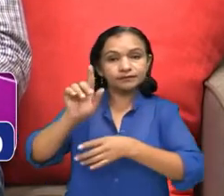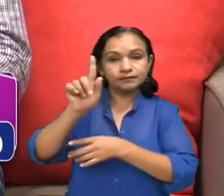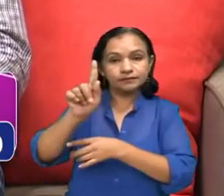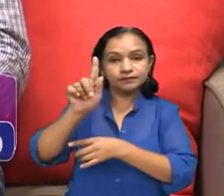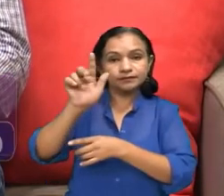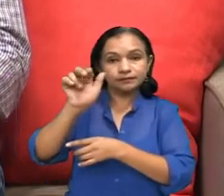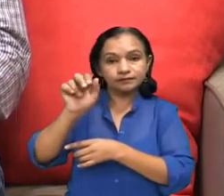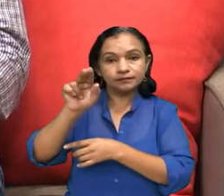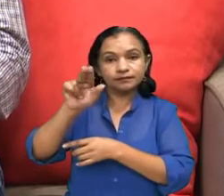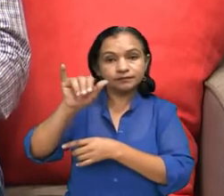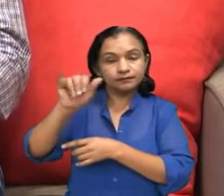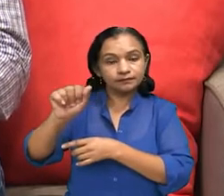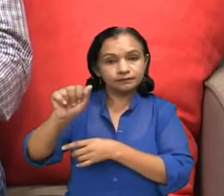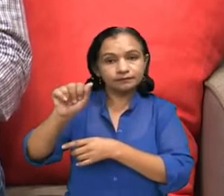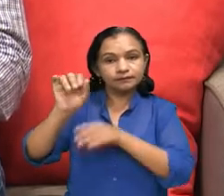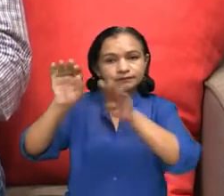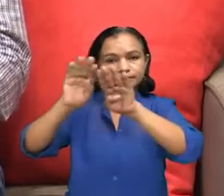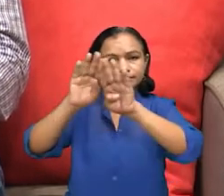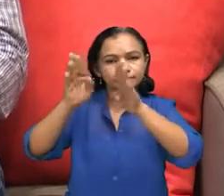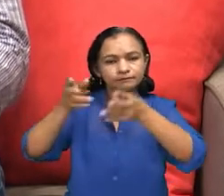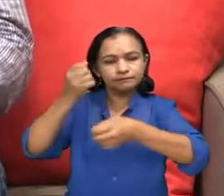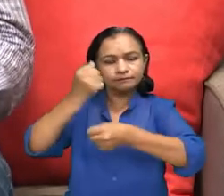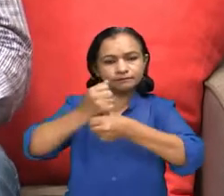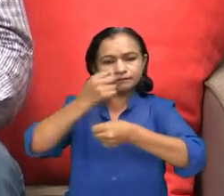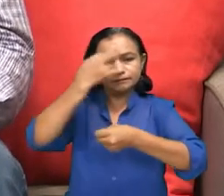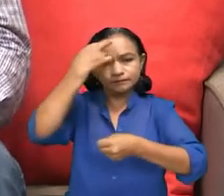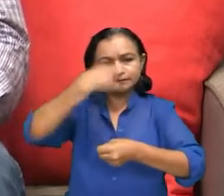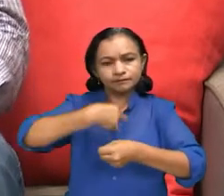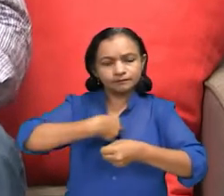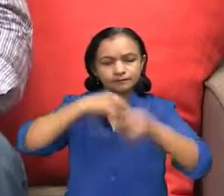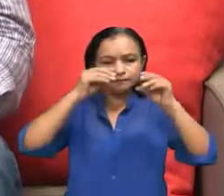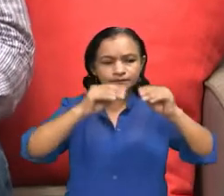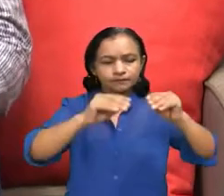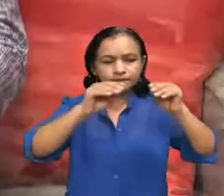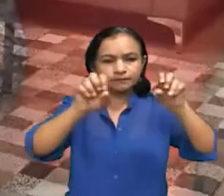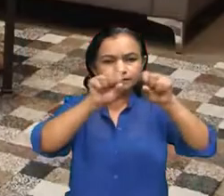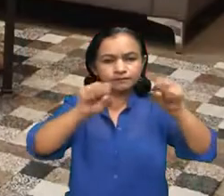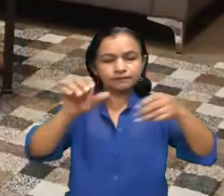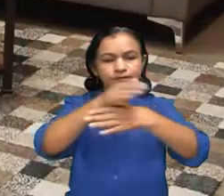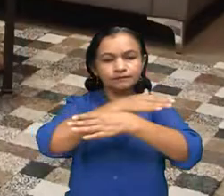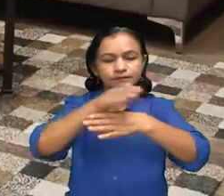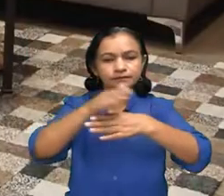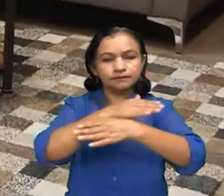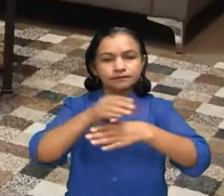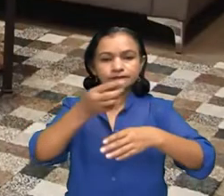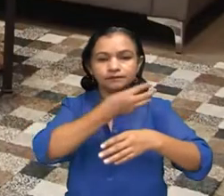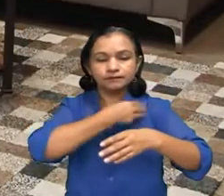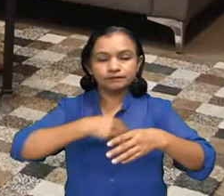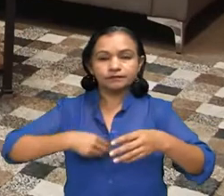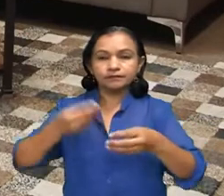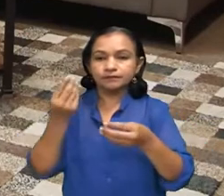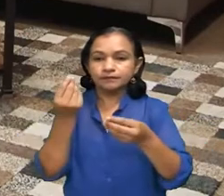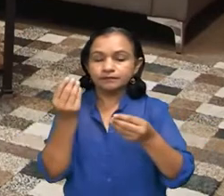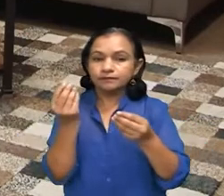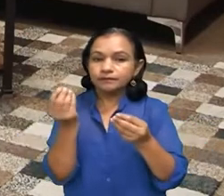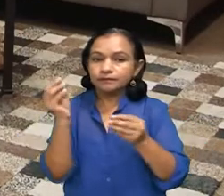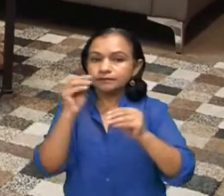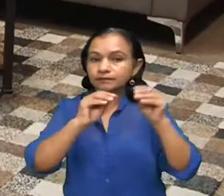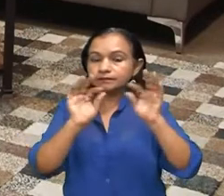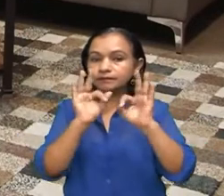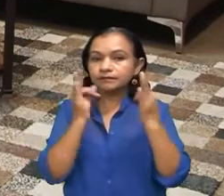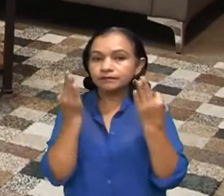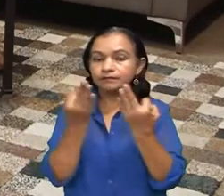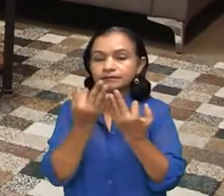trabaja atentamente en la capacitación de talleres y pequeños negocios del Ministerio de la Economía Familiar. Compañera, pues un